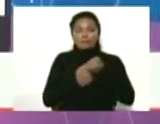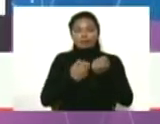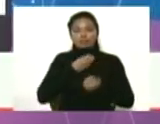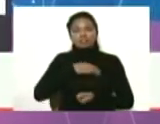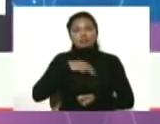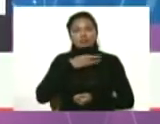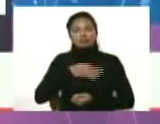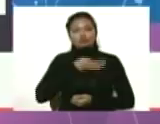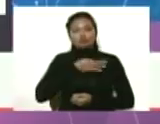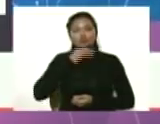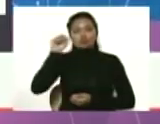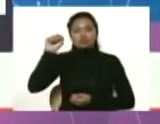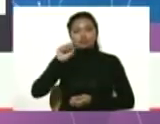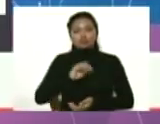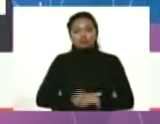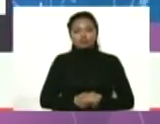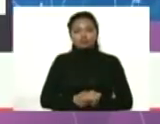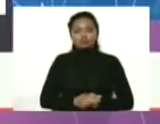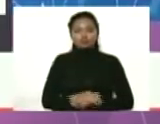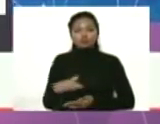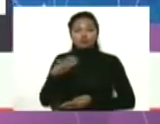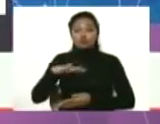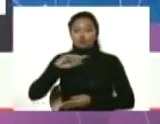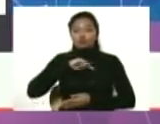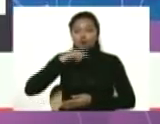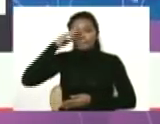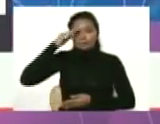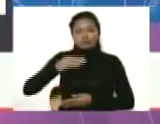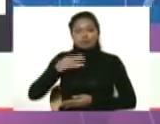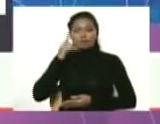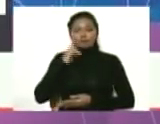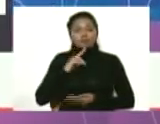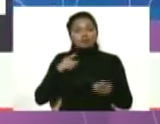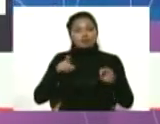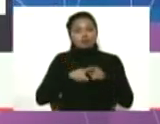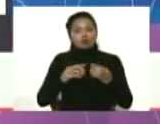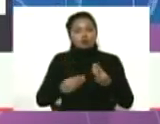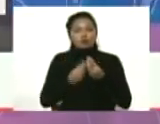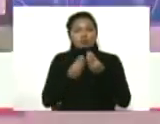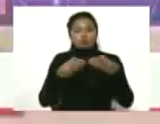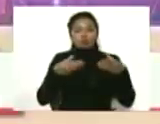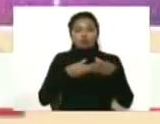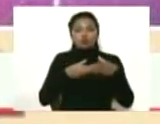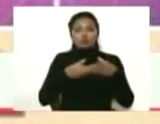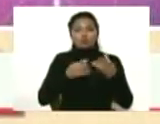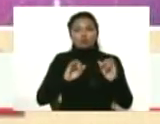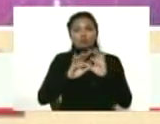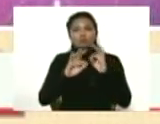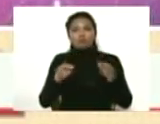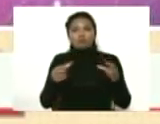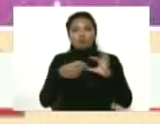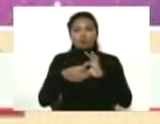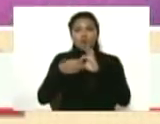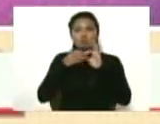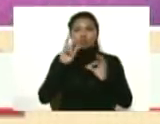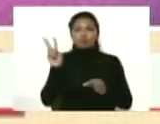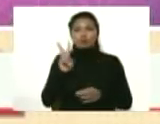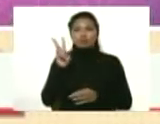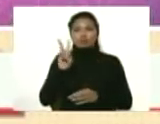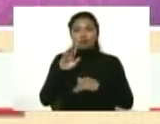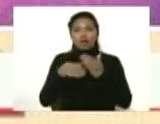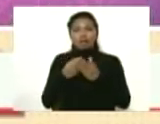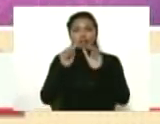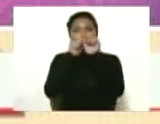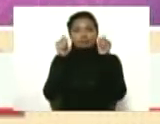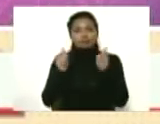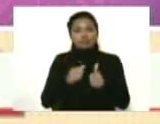misiones socialistas, desde donde la milicia bolivariana, junto al Partido Socialista Unido de Venezuela y al